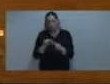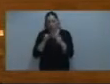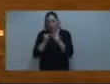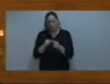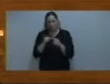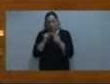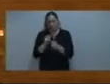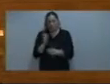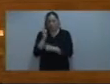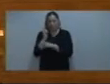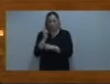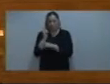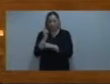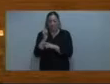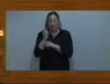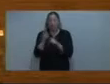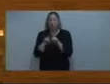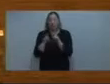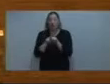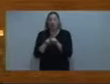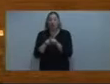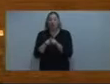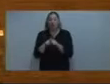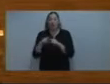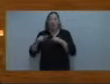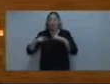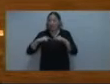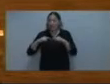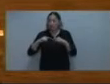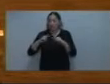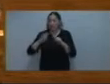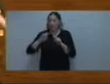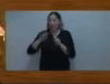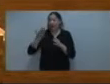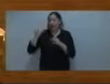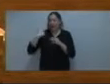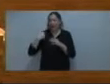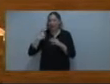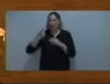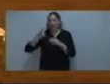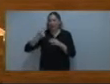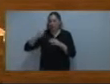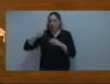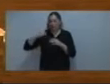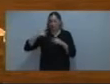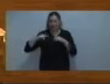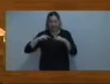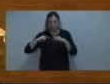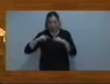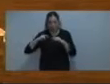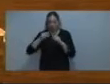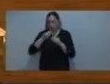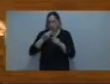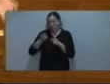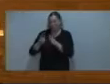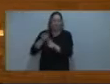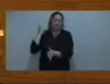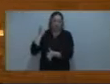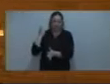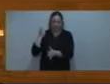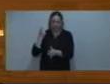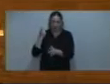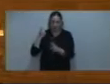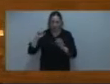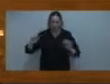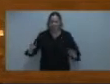destitución del actual director y anterior subdirector. Bajo la aparente buena intención de instar al Consejo de Gobierno a que impulse de manera